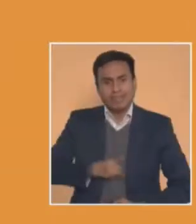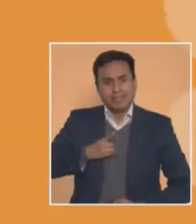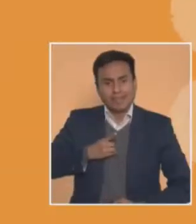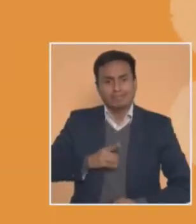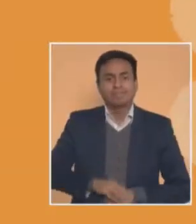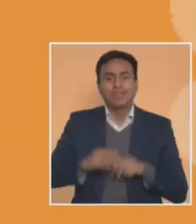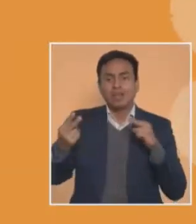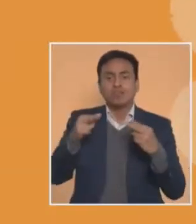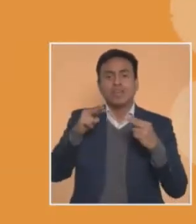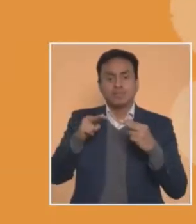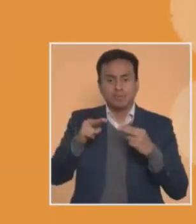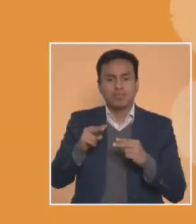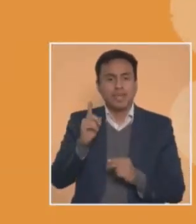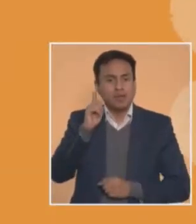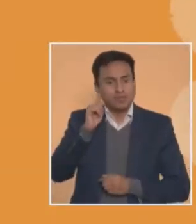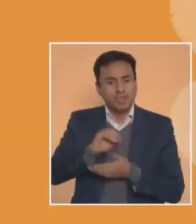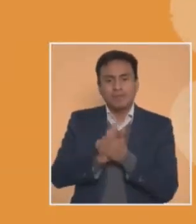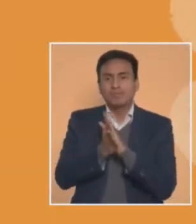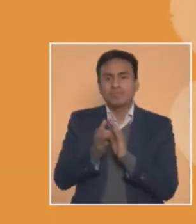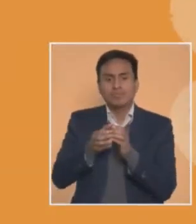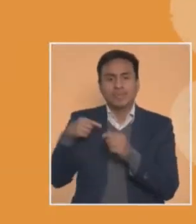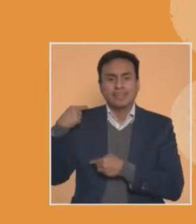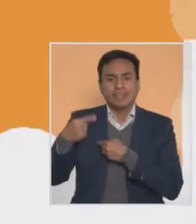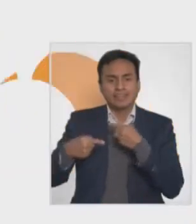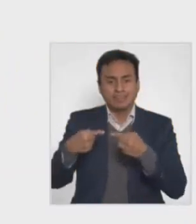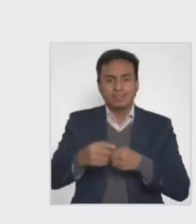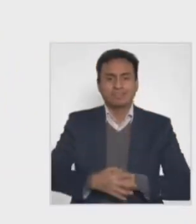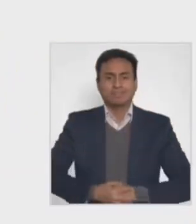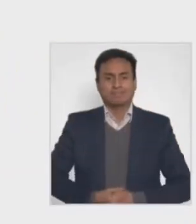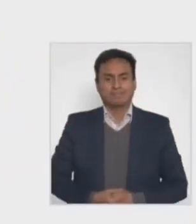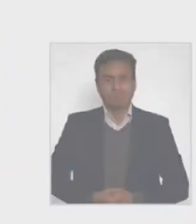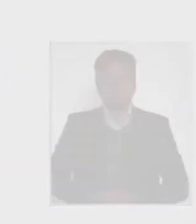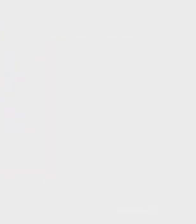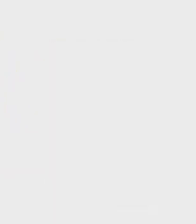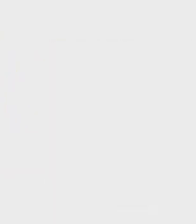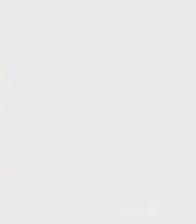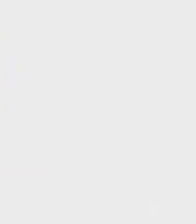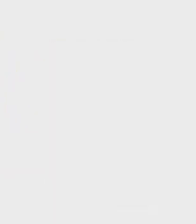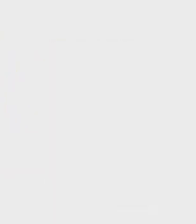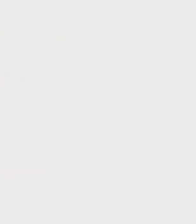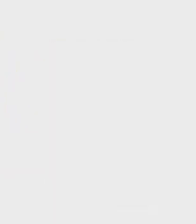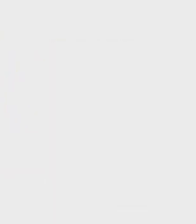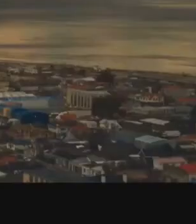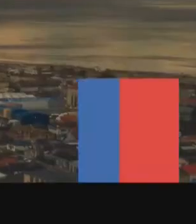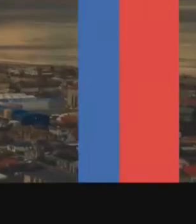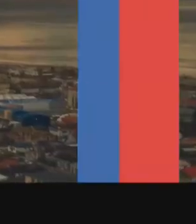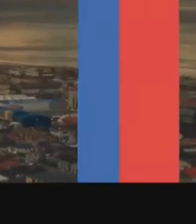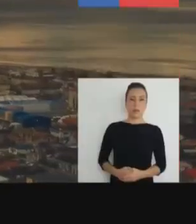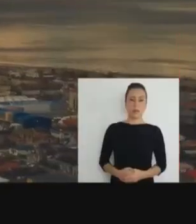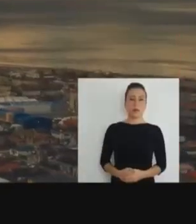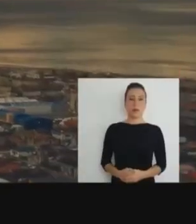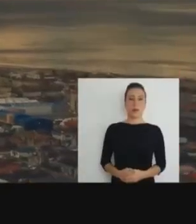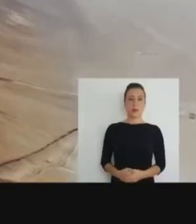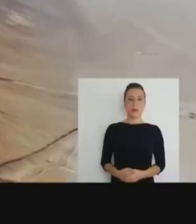Respeto es Dignidad. Encontrémonos, escuchémonos entre todas las generaciones.